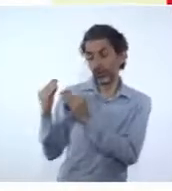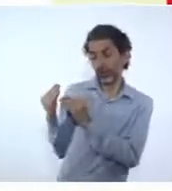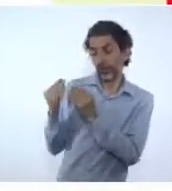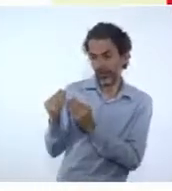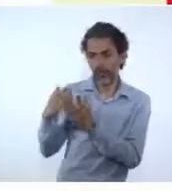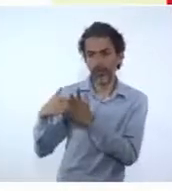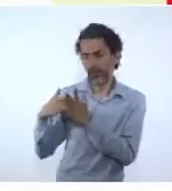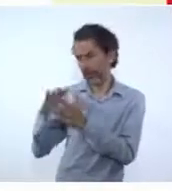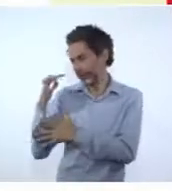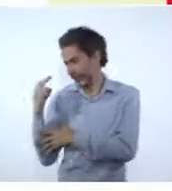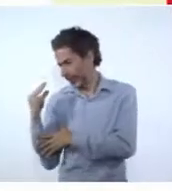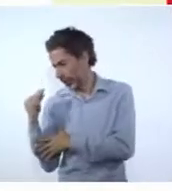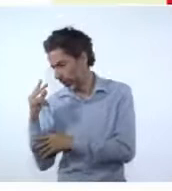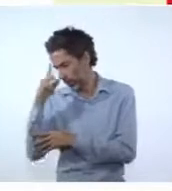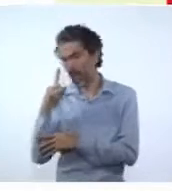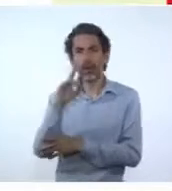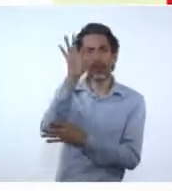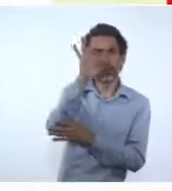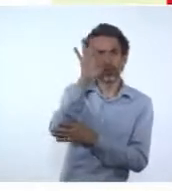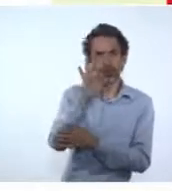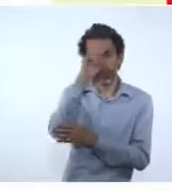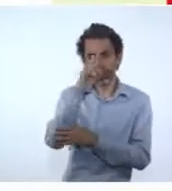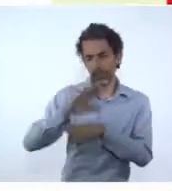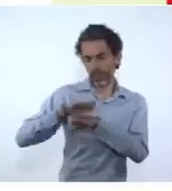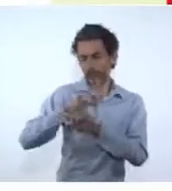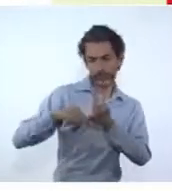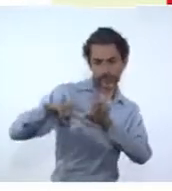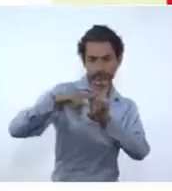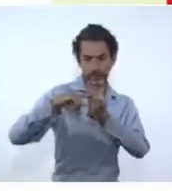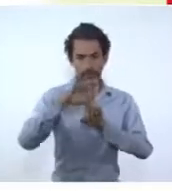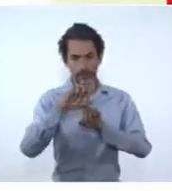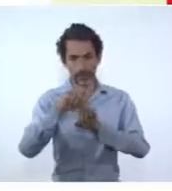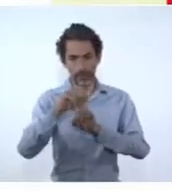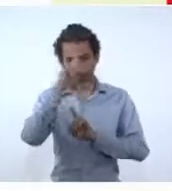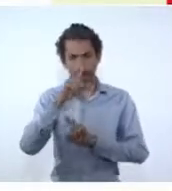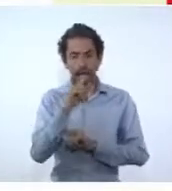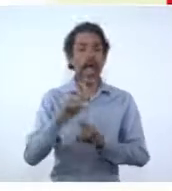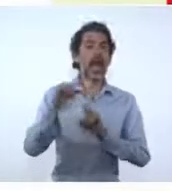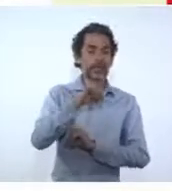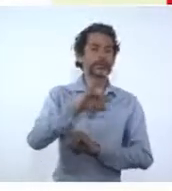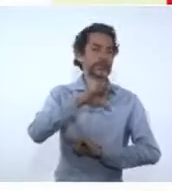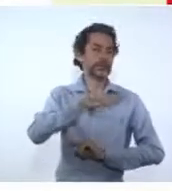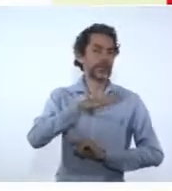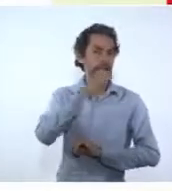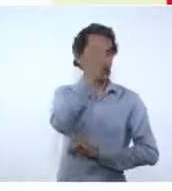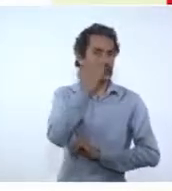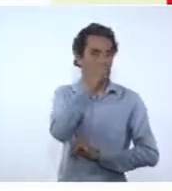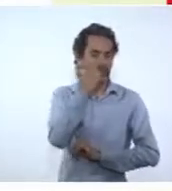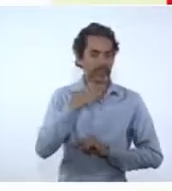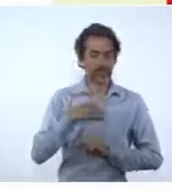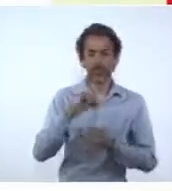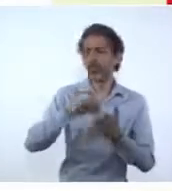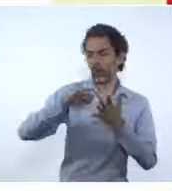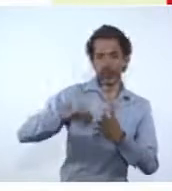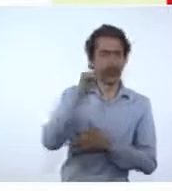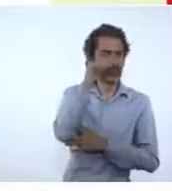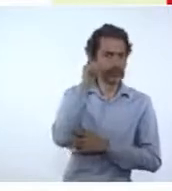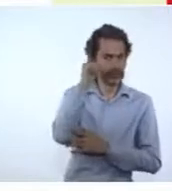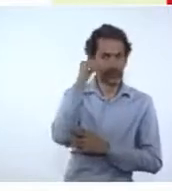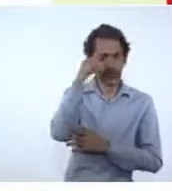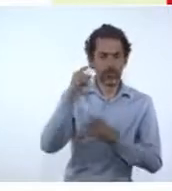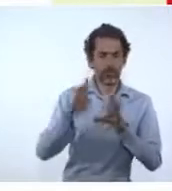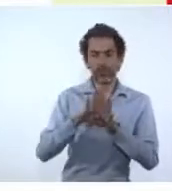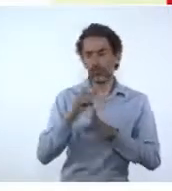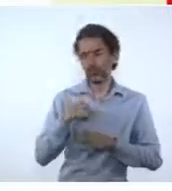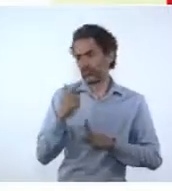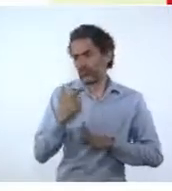resultado, aplicarles el porcentaje de positividad de las pruebas que sí tienen un resultado. Es decir, que si ayer teníamos, tal vez, voy